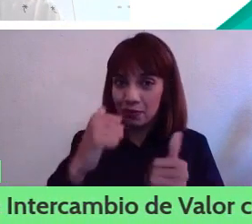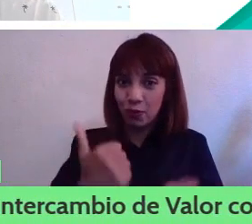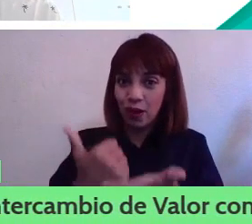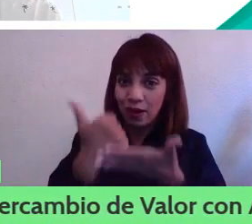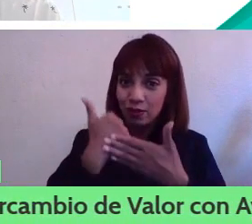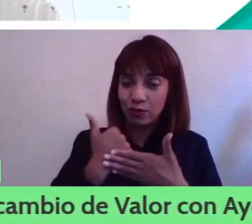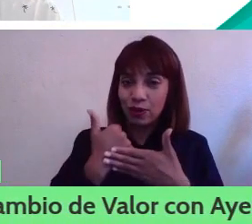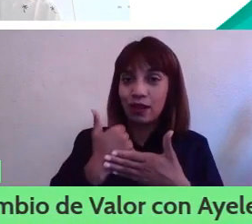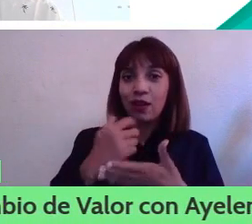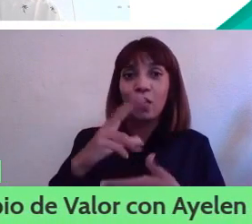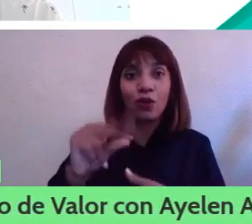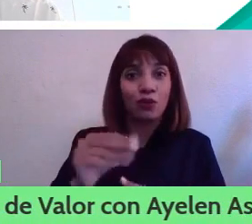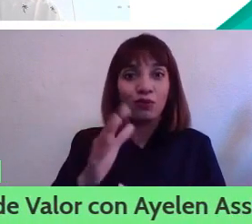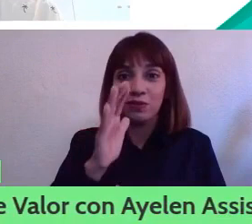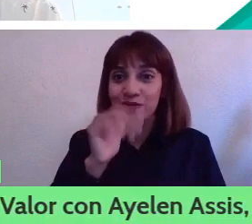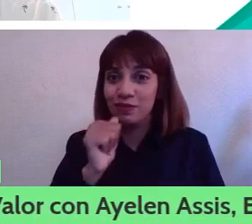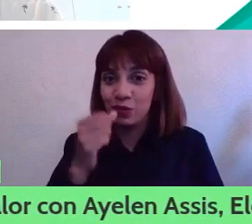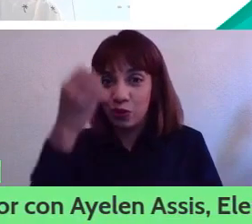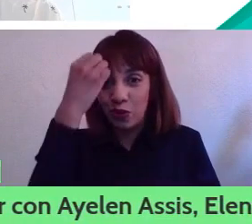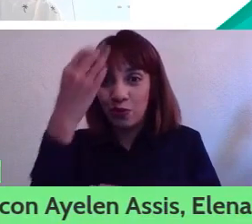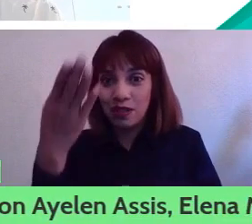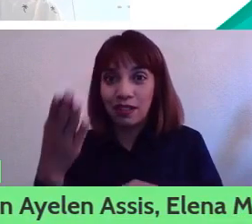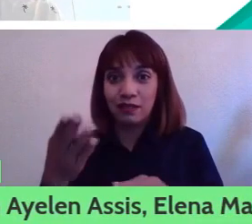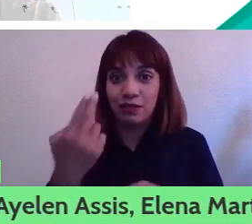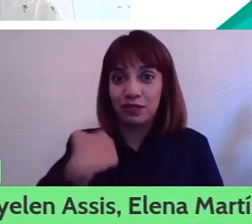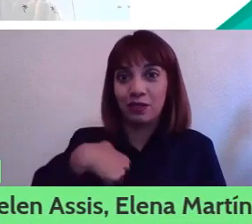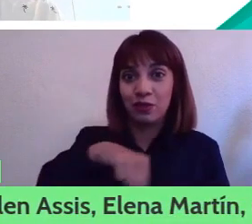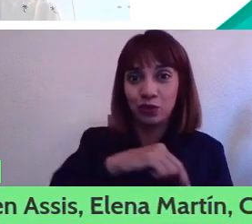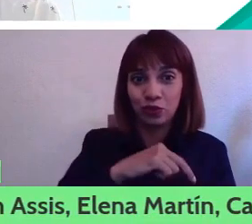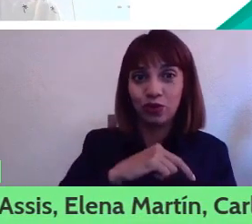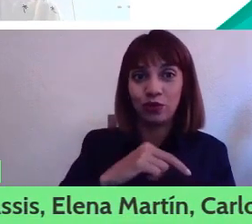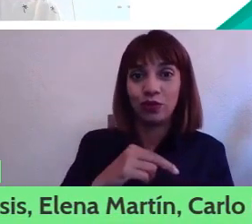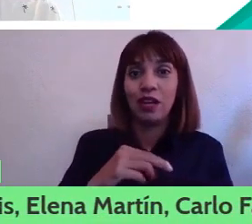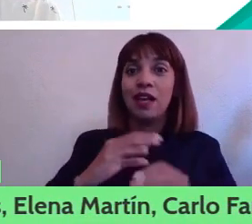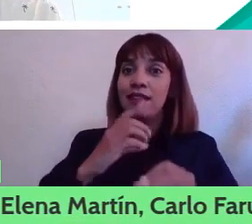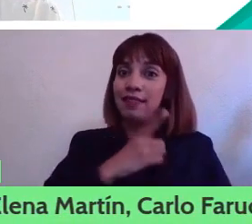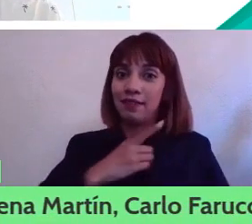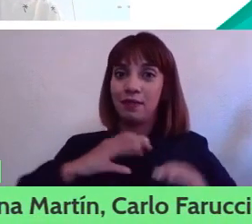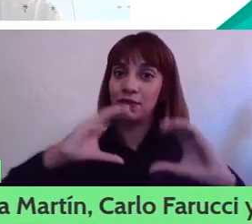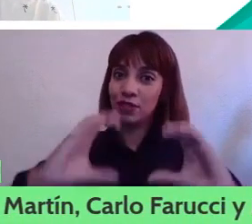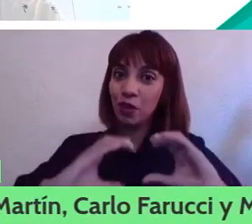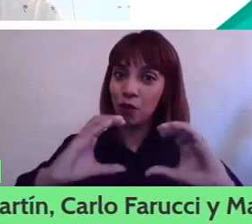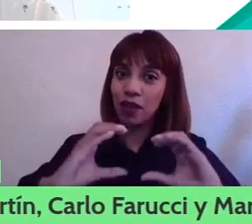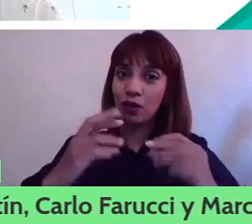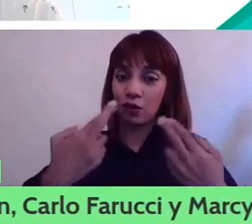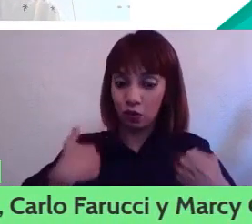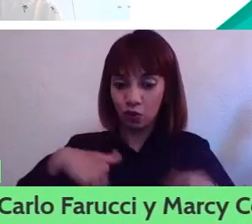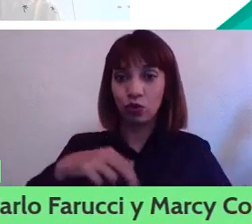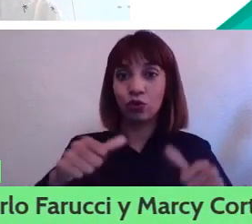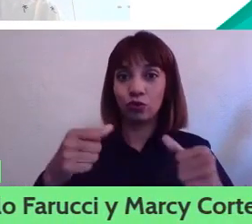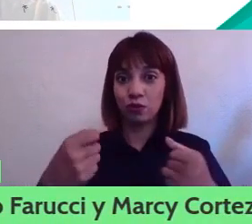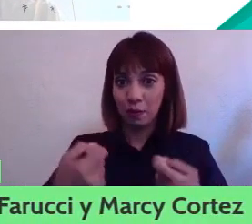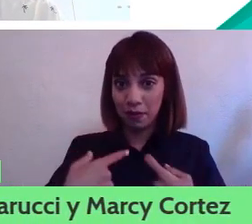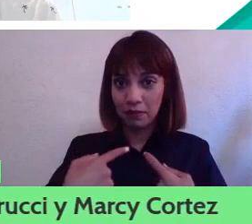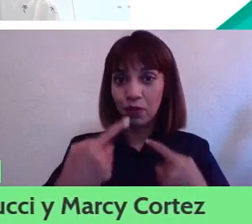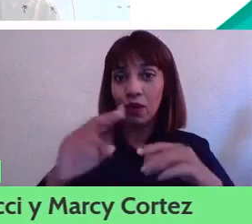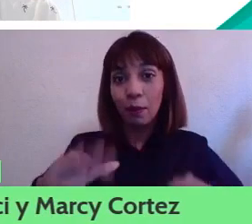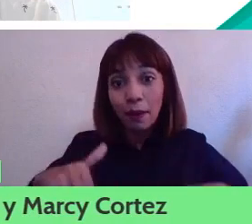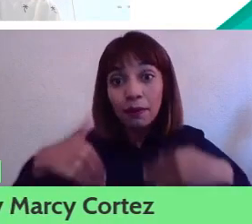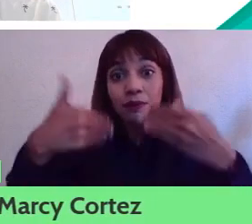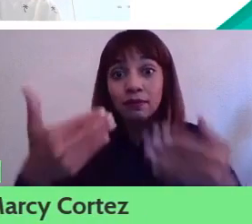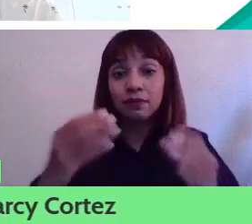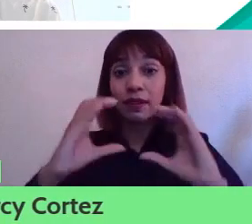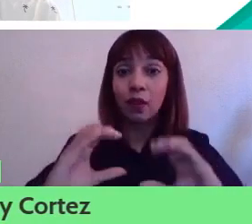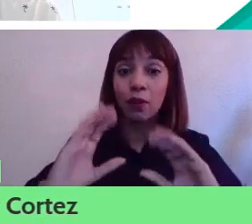nos olvidamos de quiénes somos los que estamos dentro. Entonces, nos tenemos que cuidar para cuidar ahí fuera también. Y creo que esa